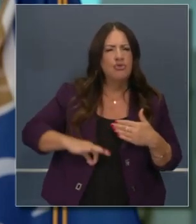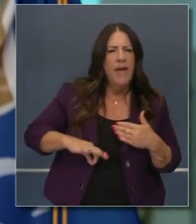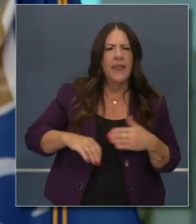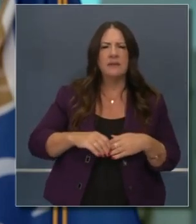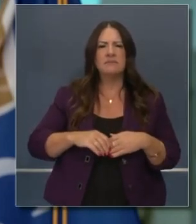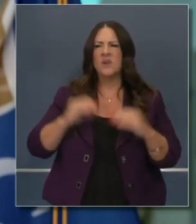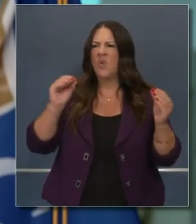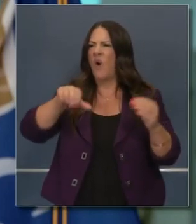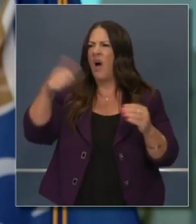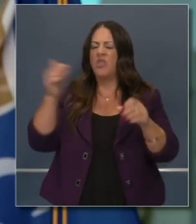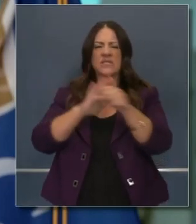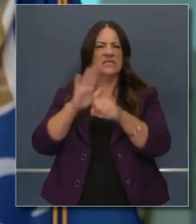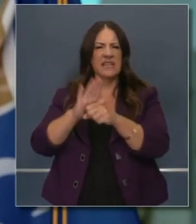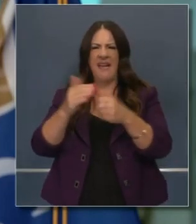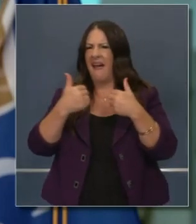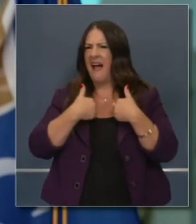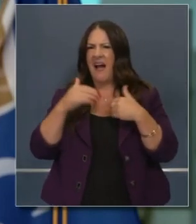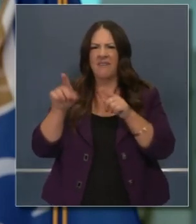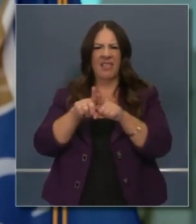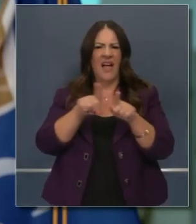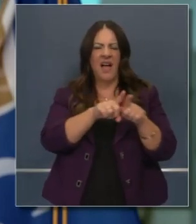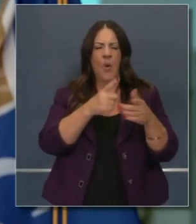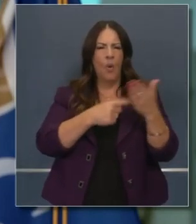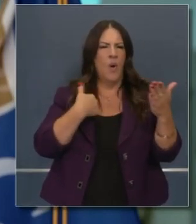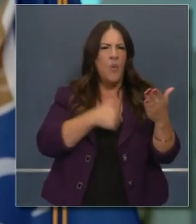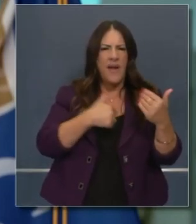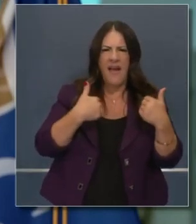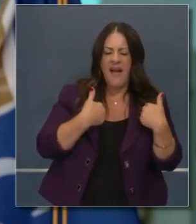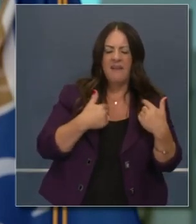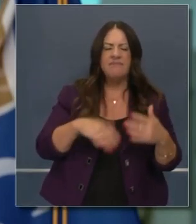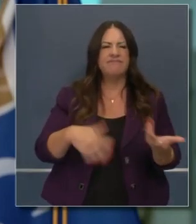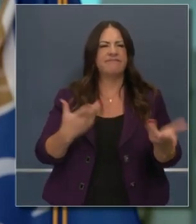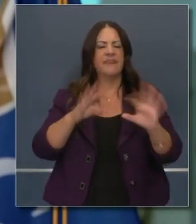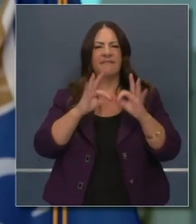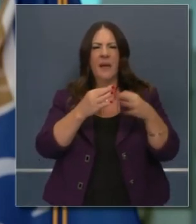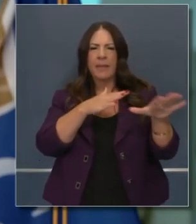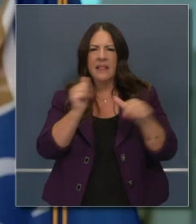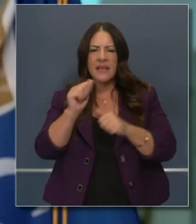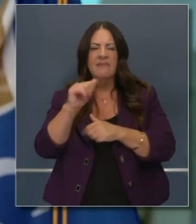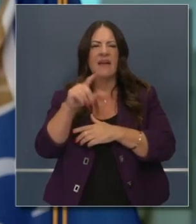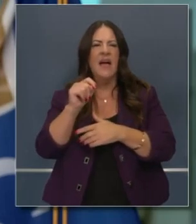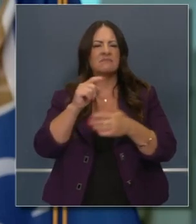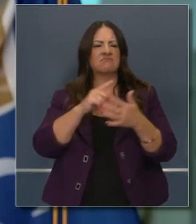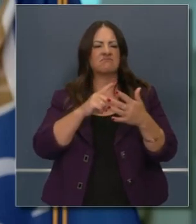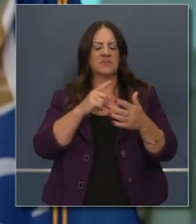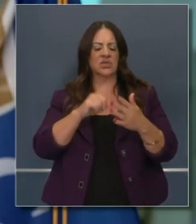crédito impositivo, avanzando más de